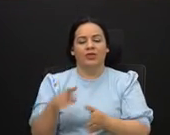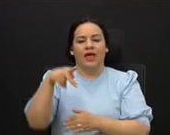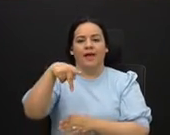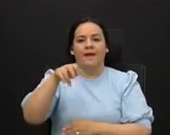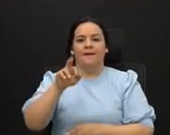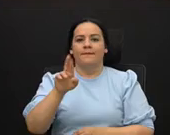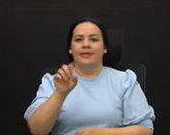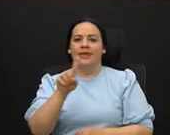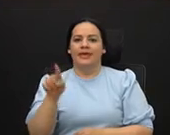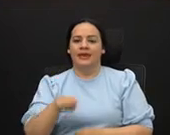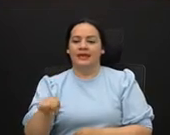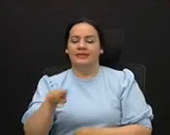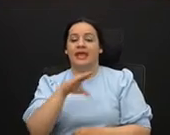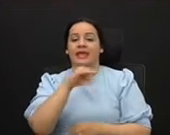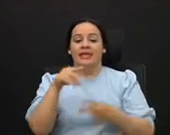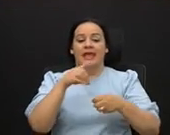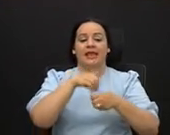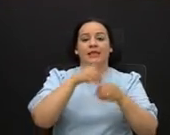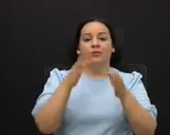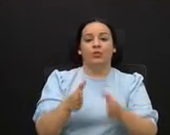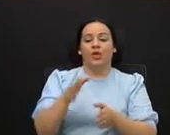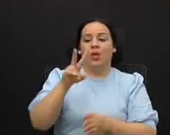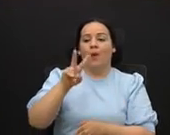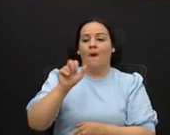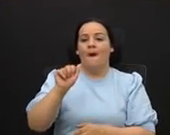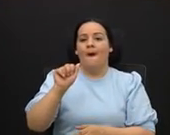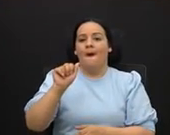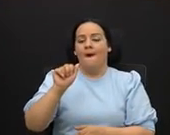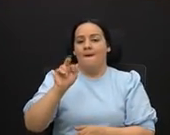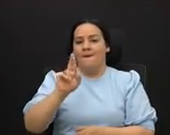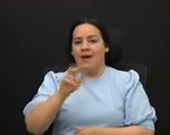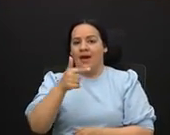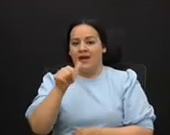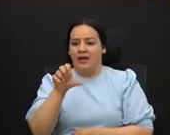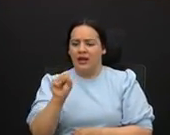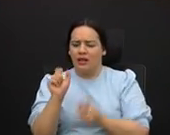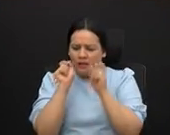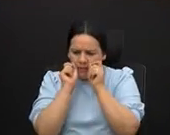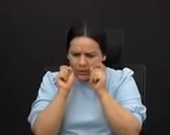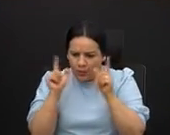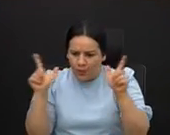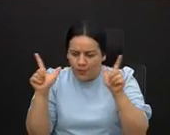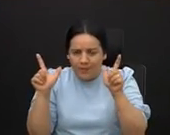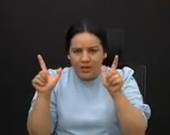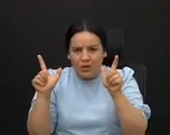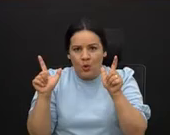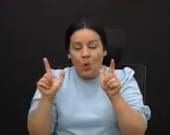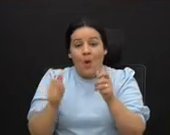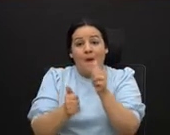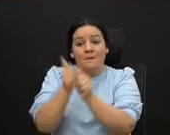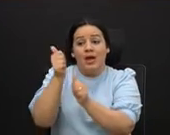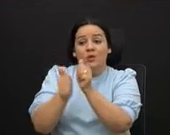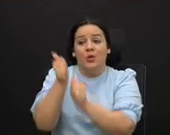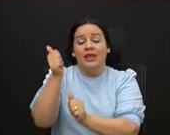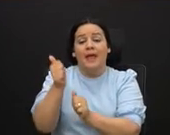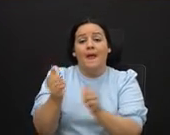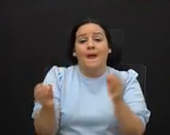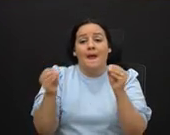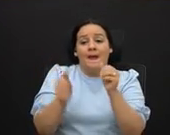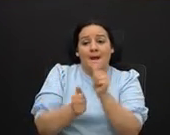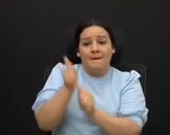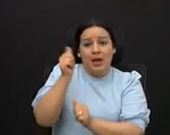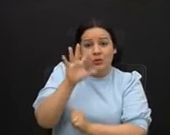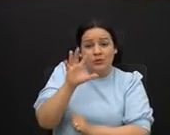y el diputado Vargas y me sorprendió enormemente que la mayoría, más de un 50%